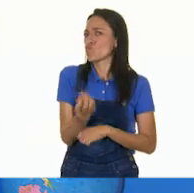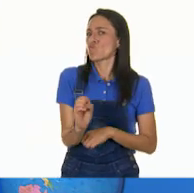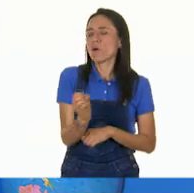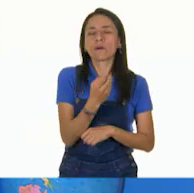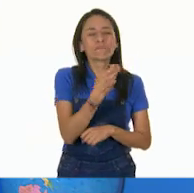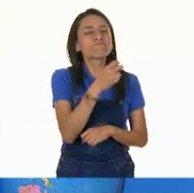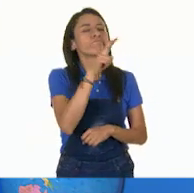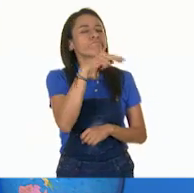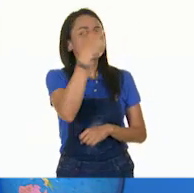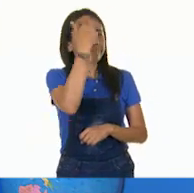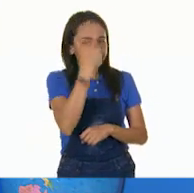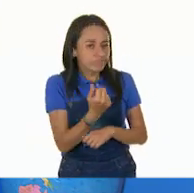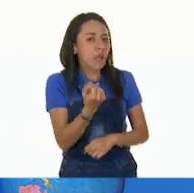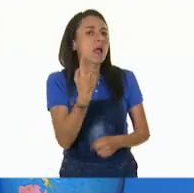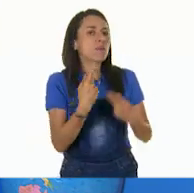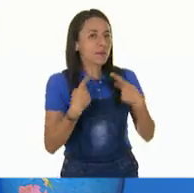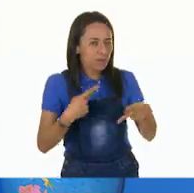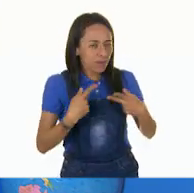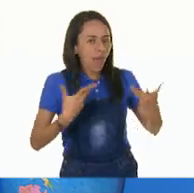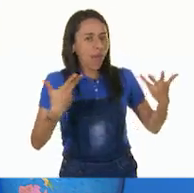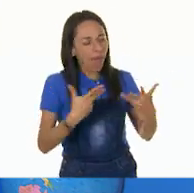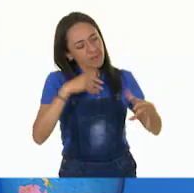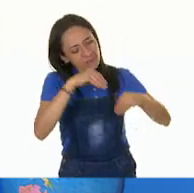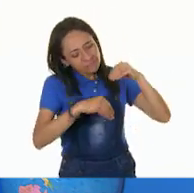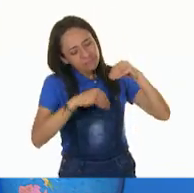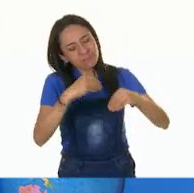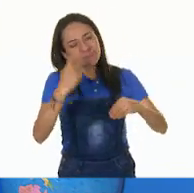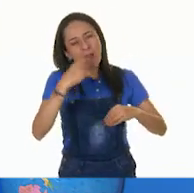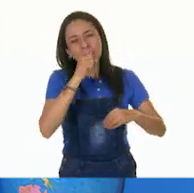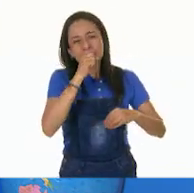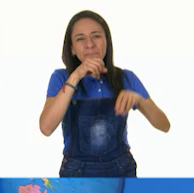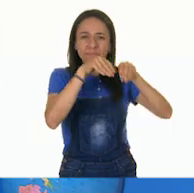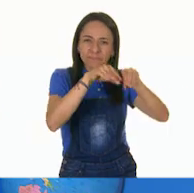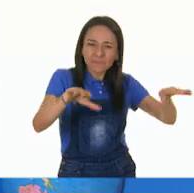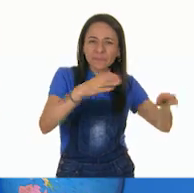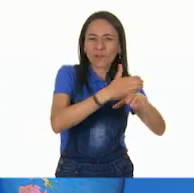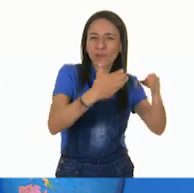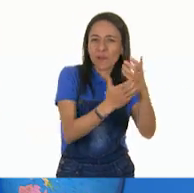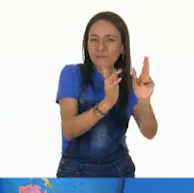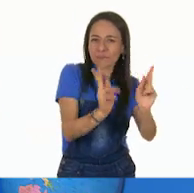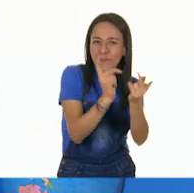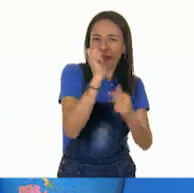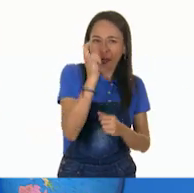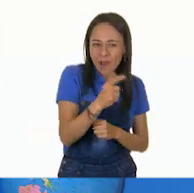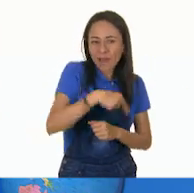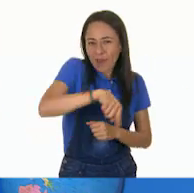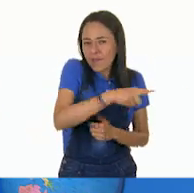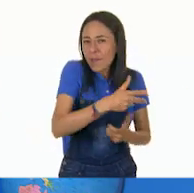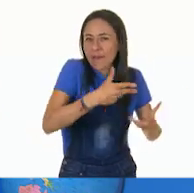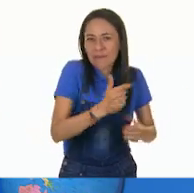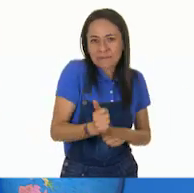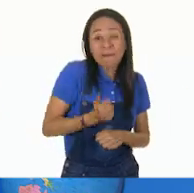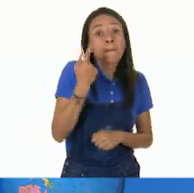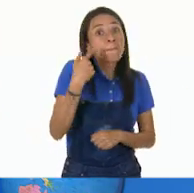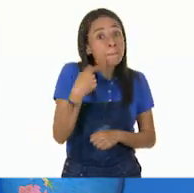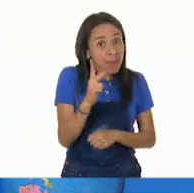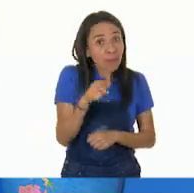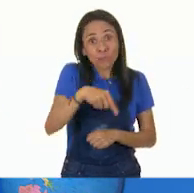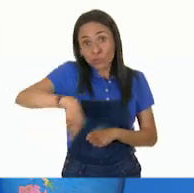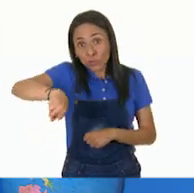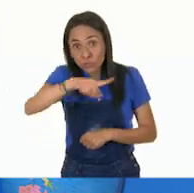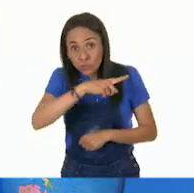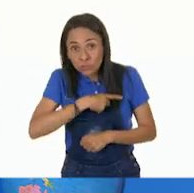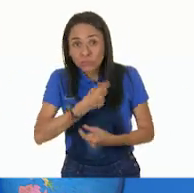quienes hacen la publicidad de los productos pero para eso las niñas y los niños en casita y todos nosotros debemos revisar muy bien